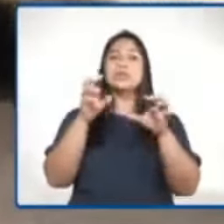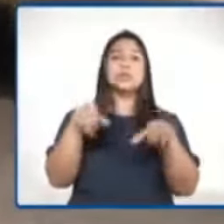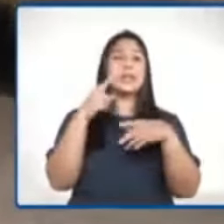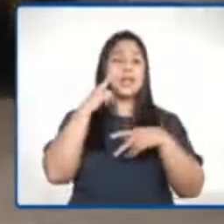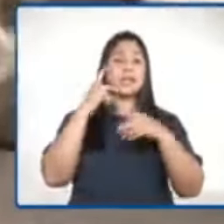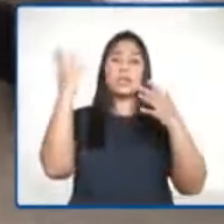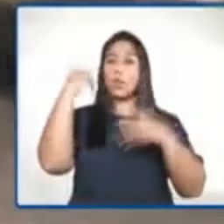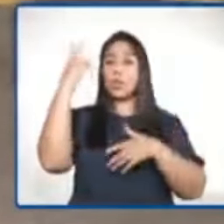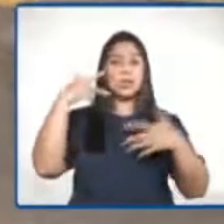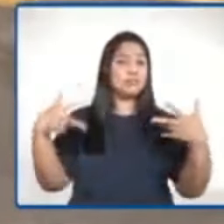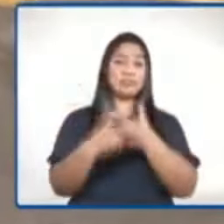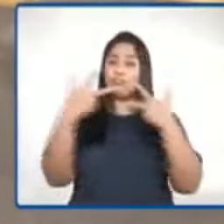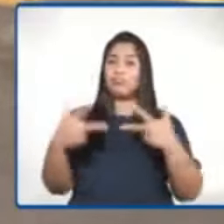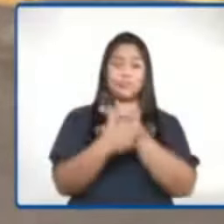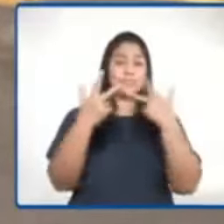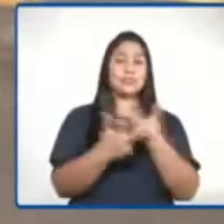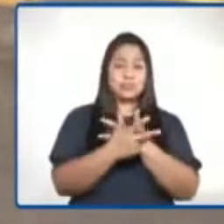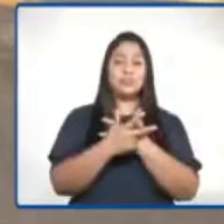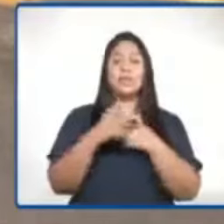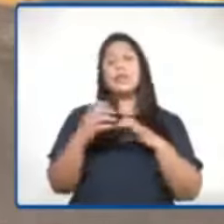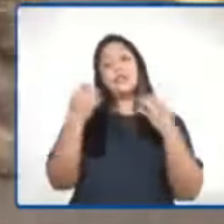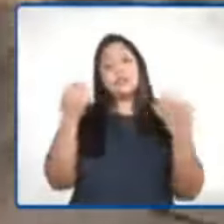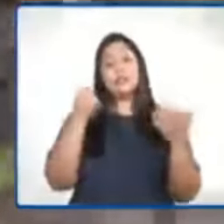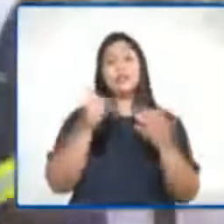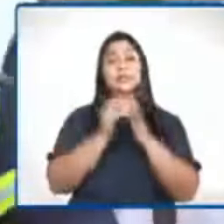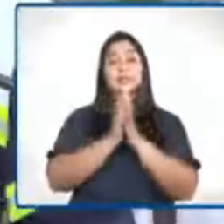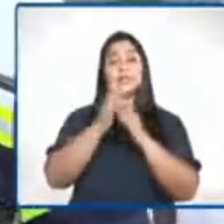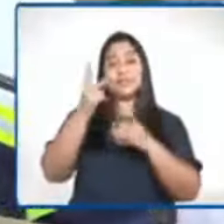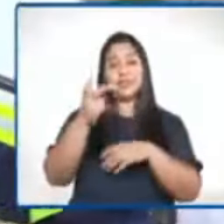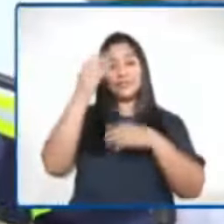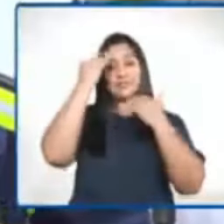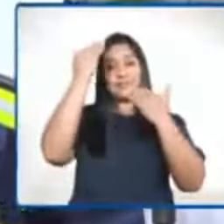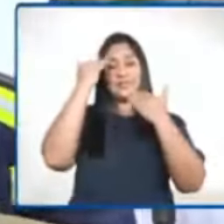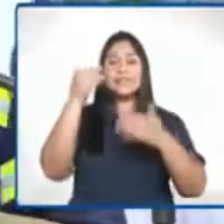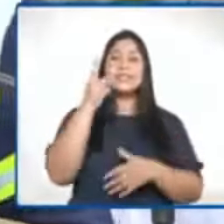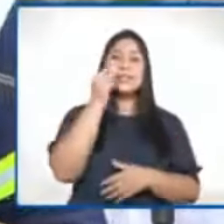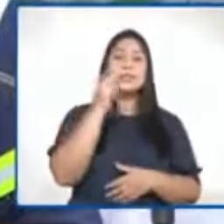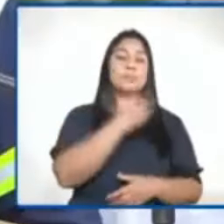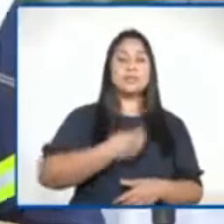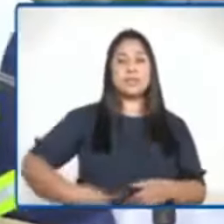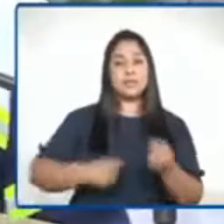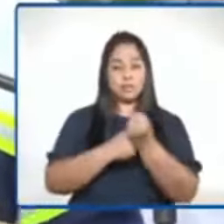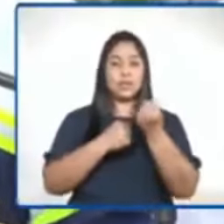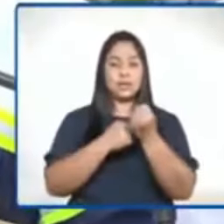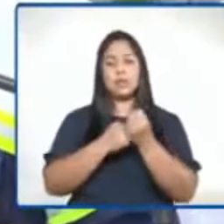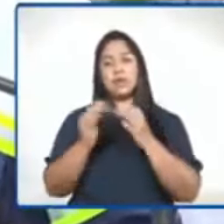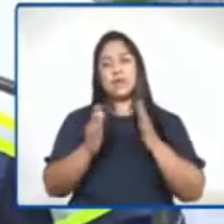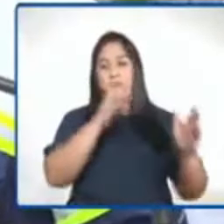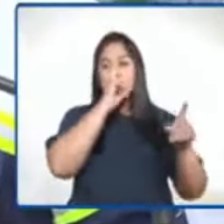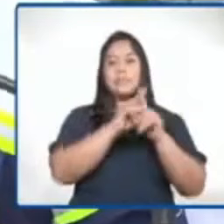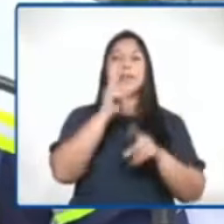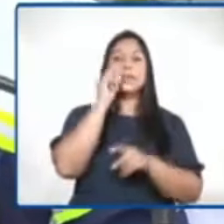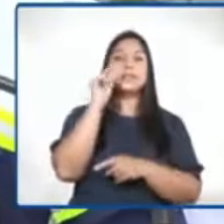transitan por esta importante ruta. Así que, nuevamente le agradecemos al señor presidente por su apoyo, también el apoyo que hemos tenido del